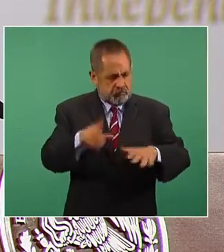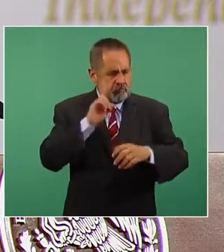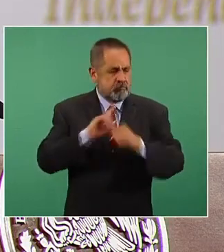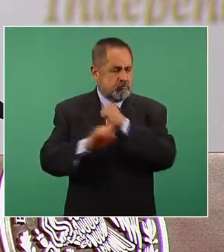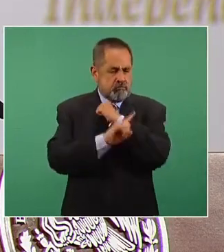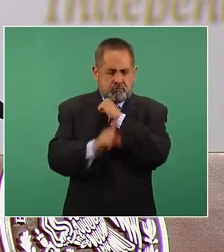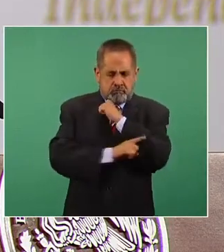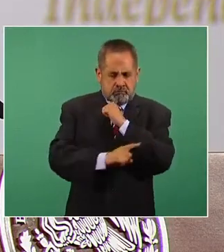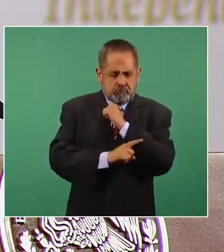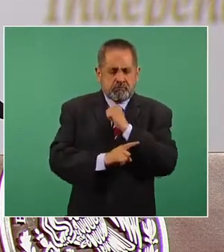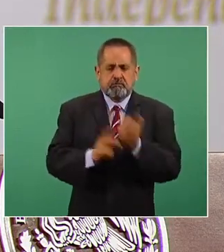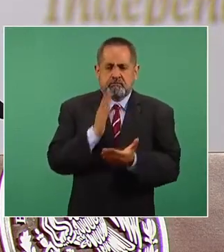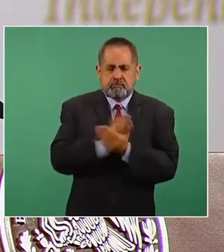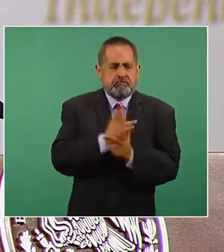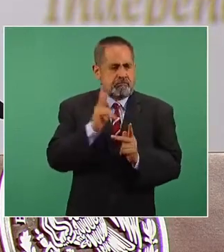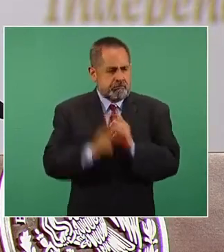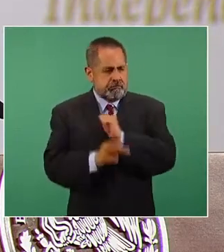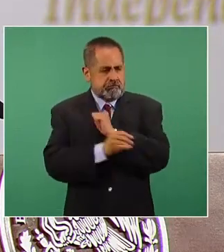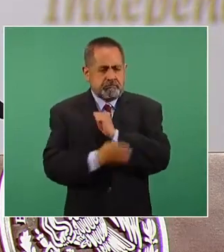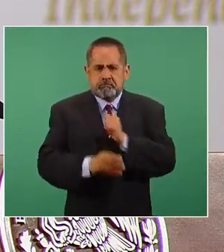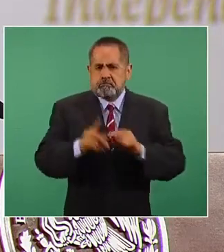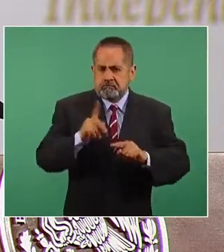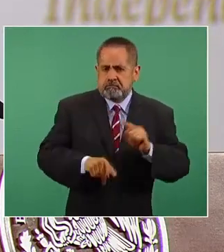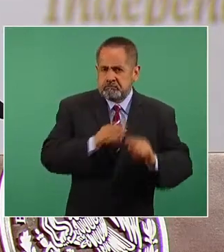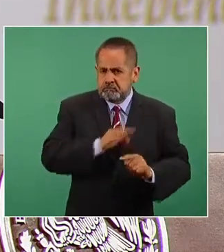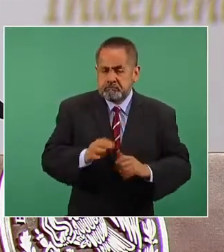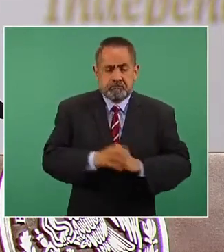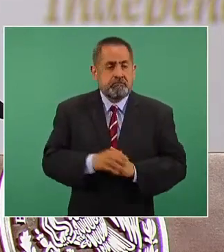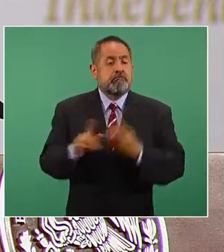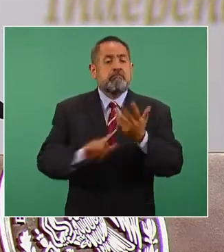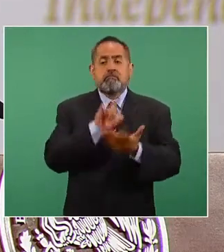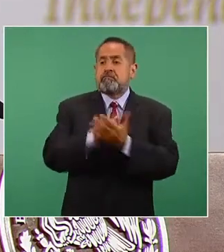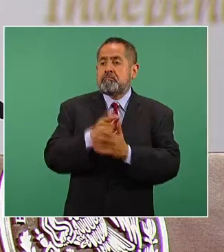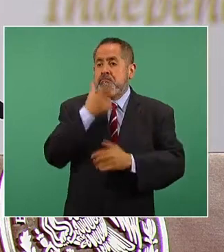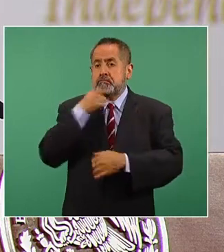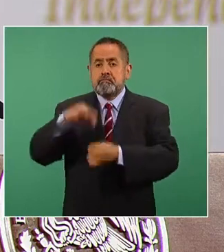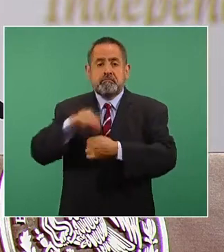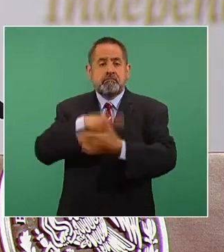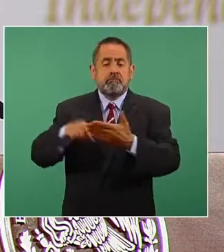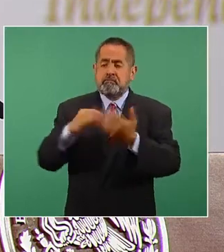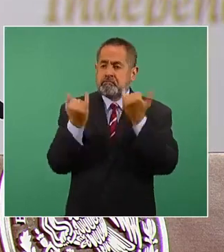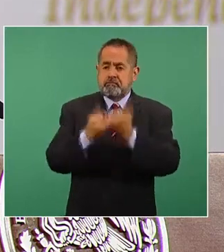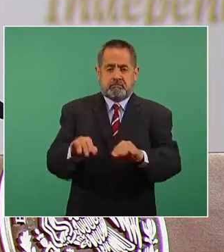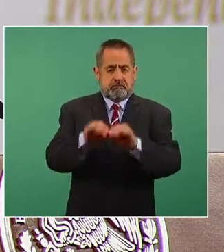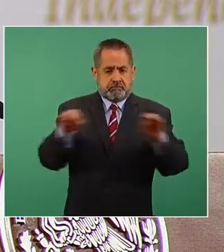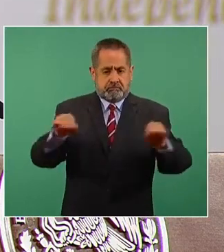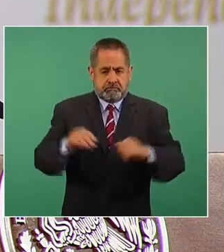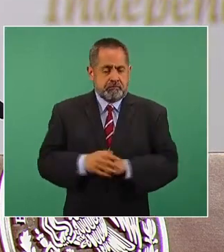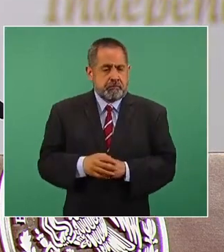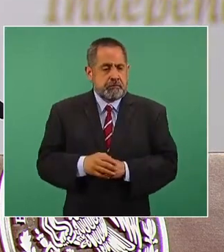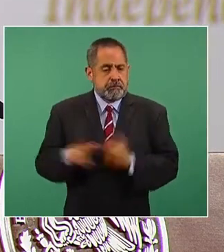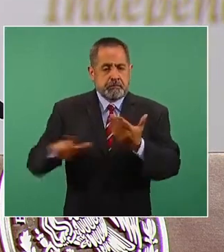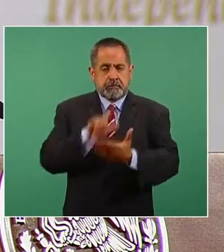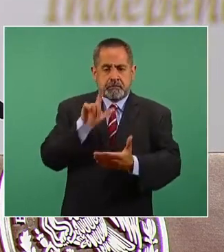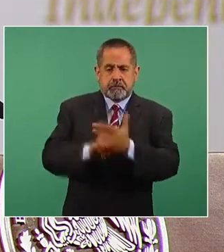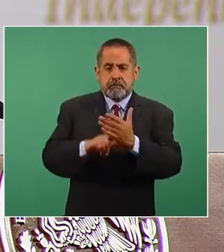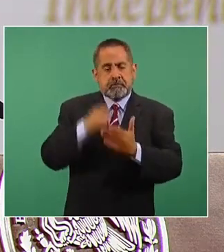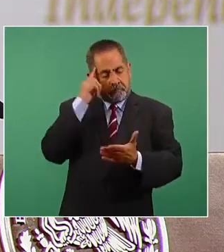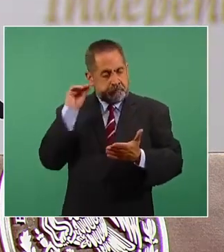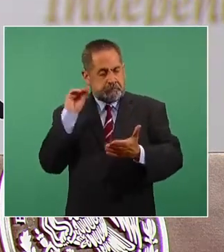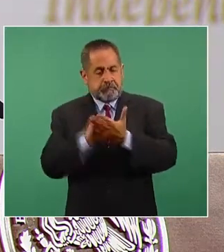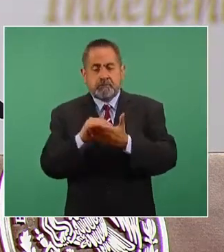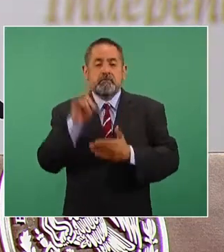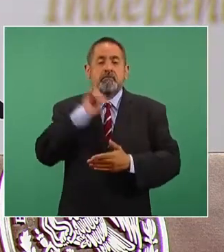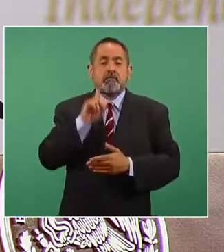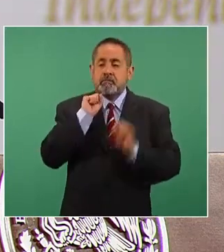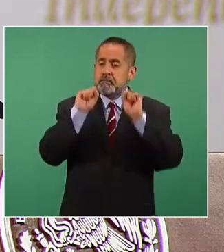la incorporación de requisitos de paridad de género en las leyes electorales, la Ley General de Acceso a las Mujeres a una Vida